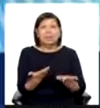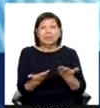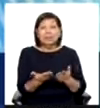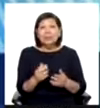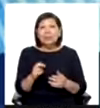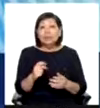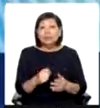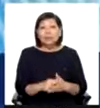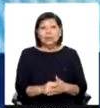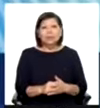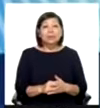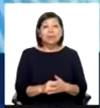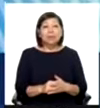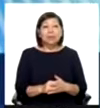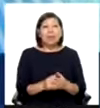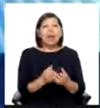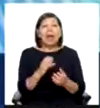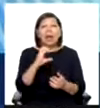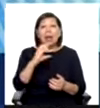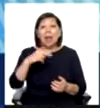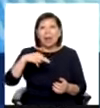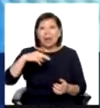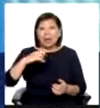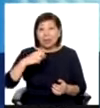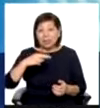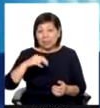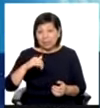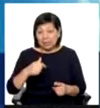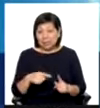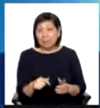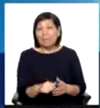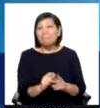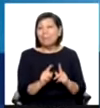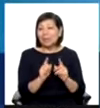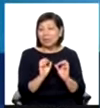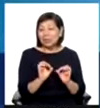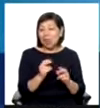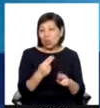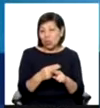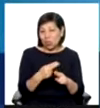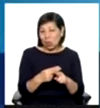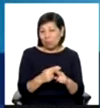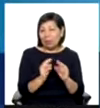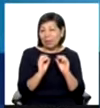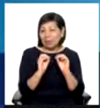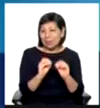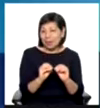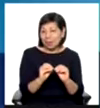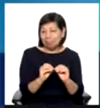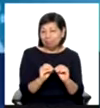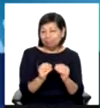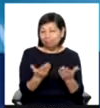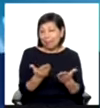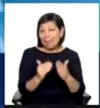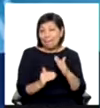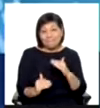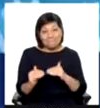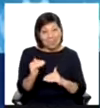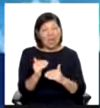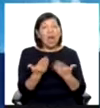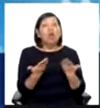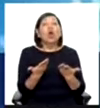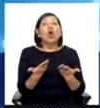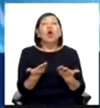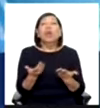de Chugay. De Chugay, claro. ¿No? La canchán es de canchán, ¿no? Esos son los nombres que se dan para un poco resaltar de